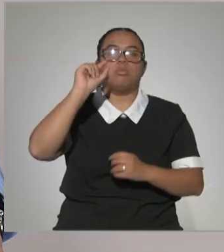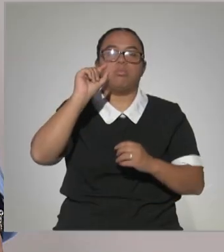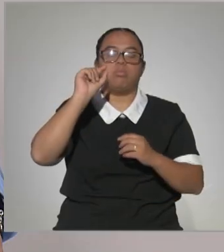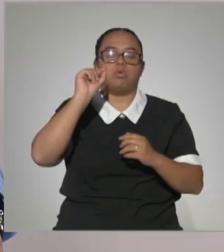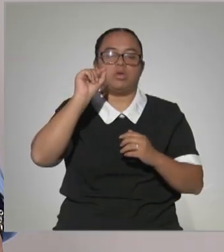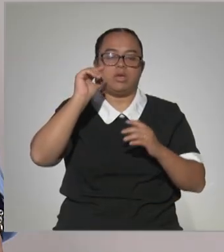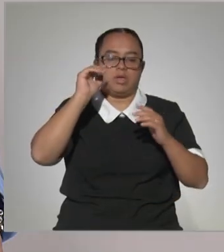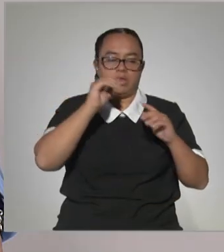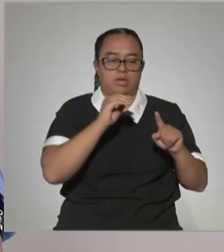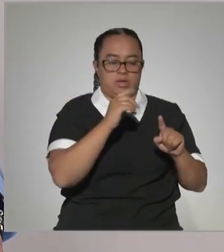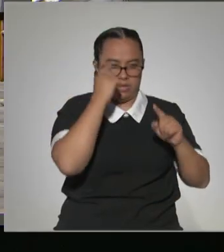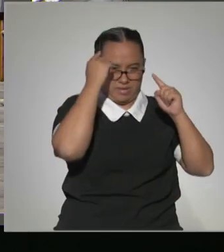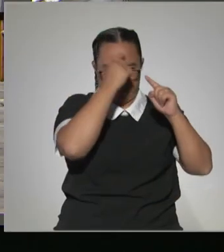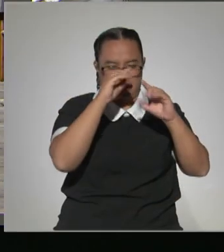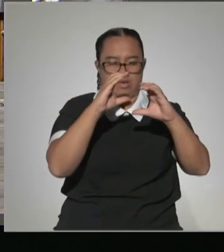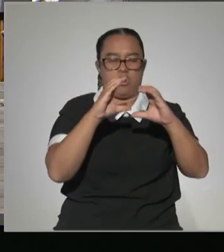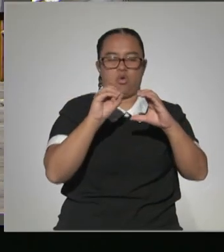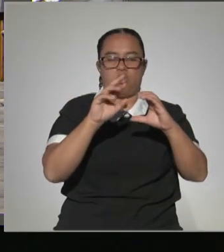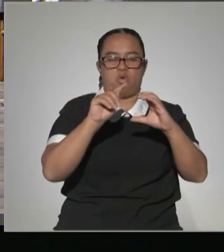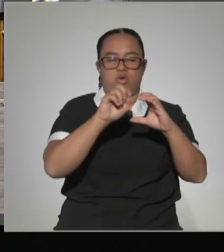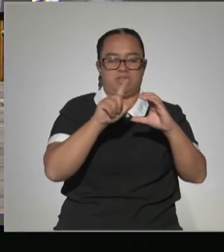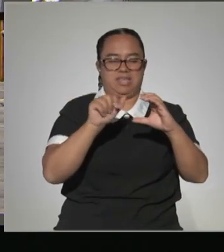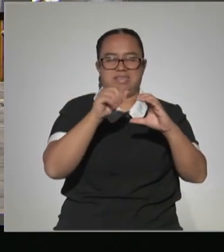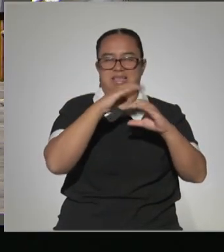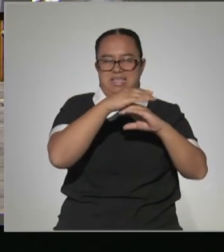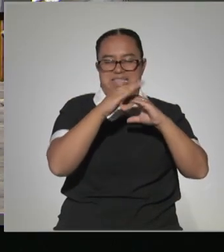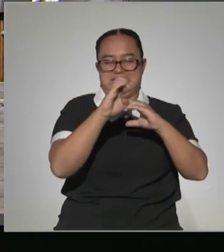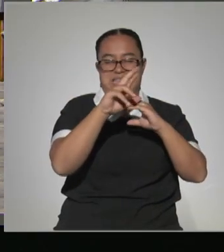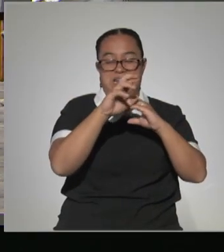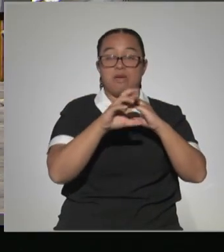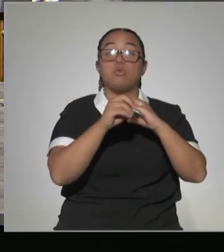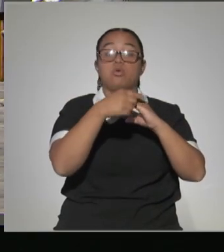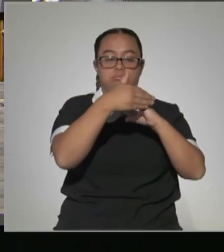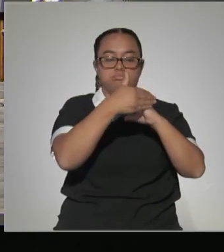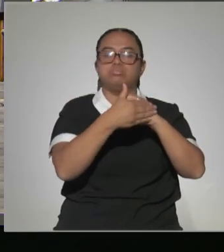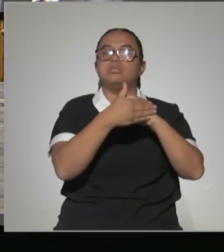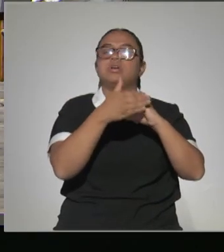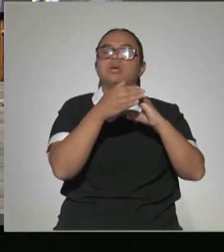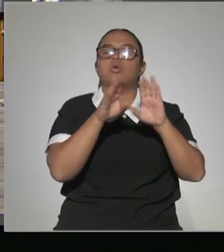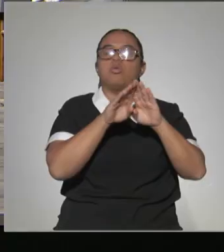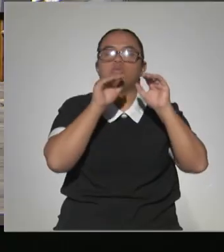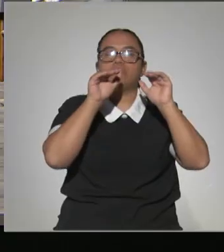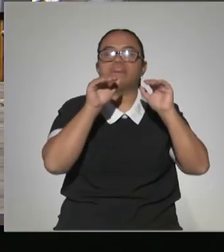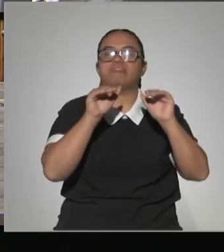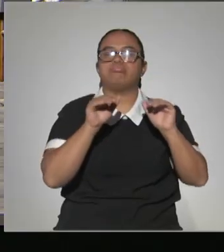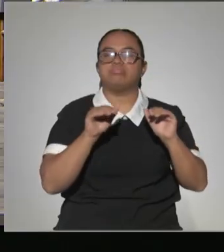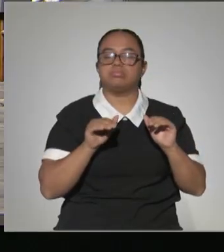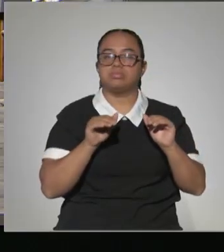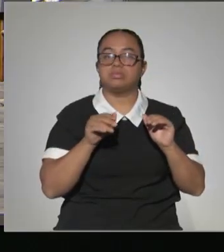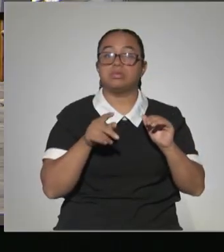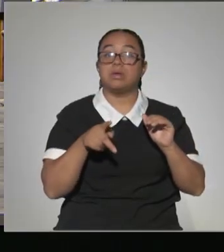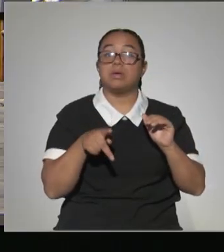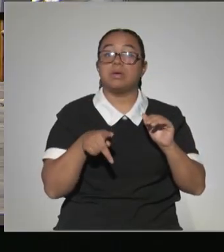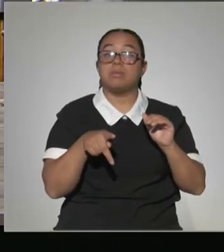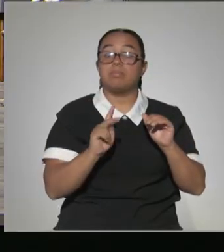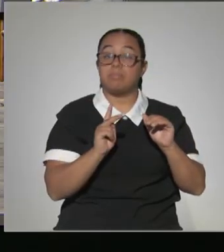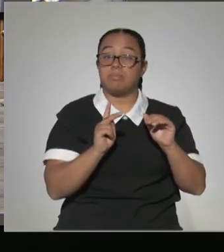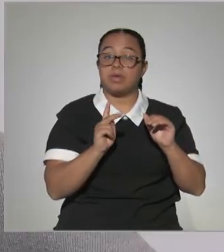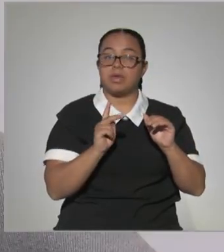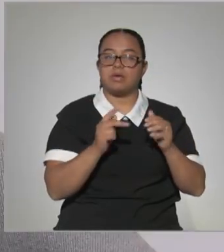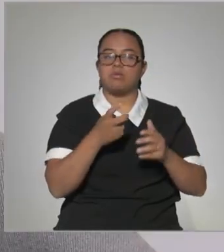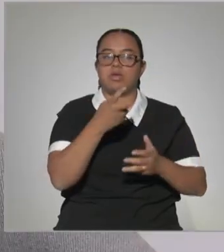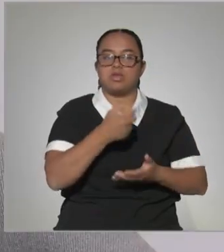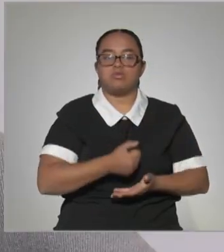la función de la corteza cerebral. Entonces, no somos tan planificadores, pero también nos ayuda a